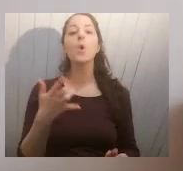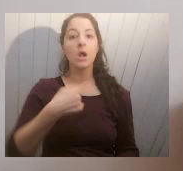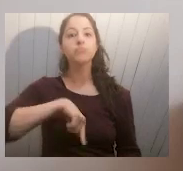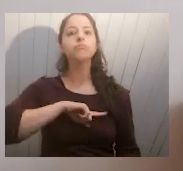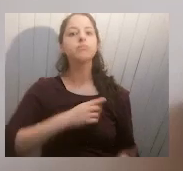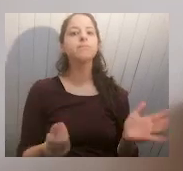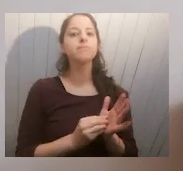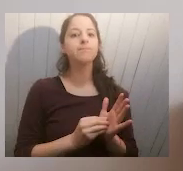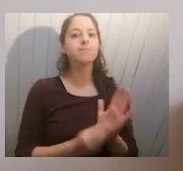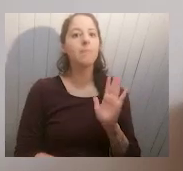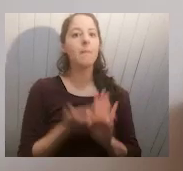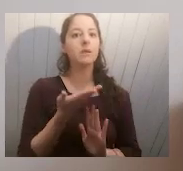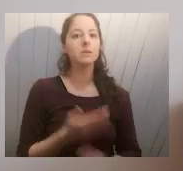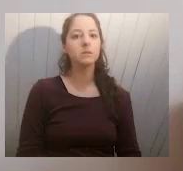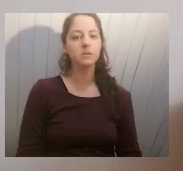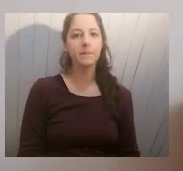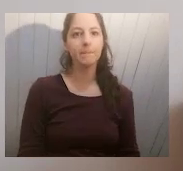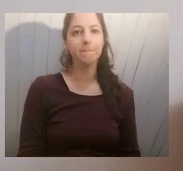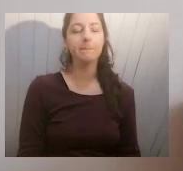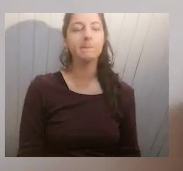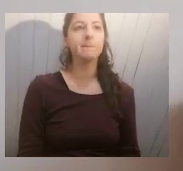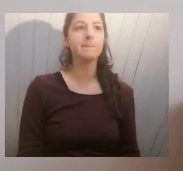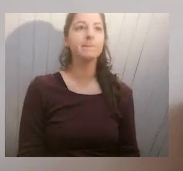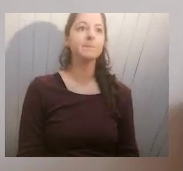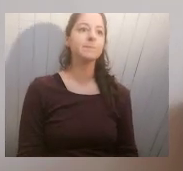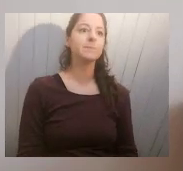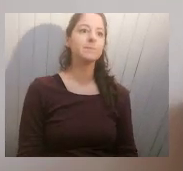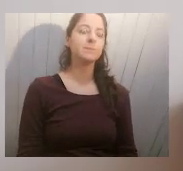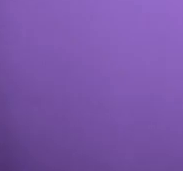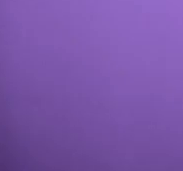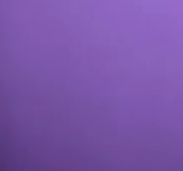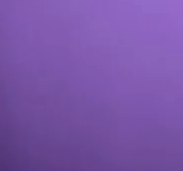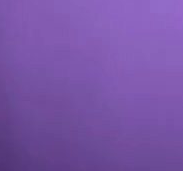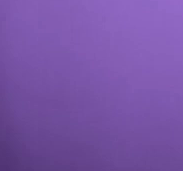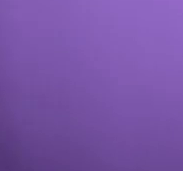decimos, no más, porque somos más.